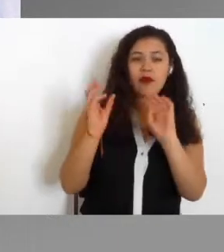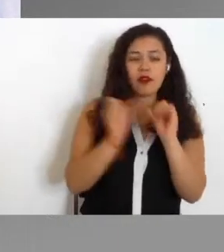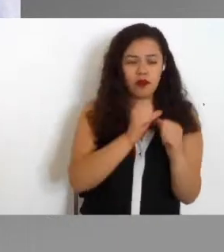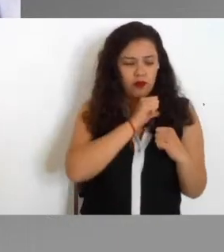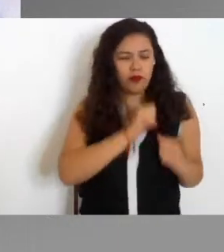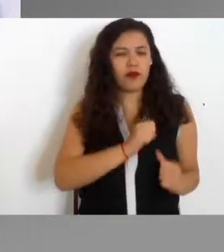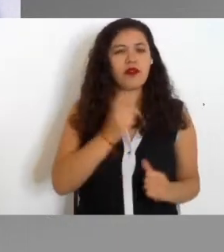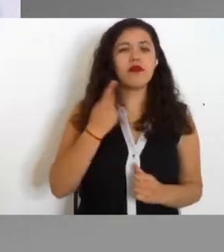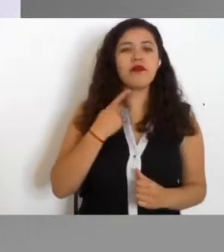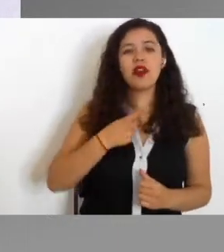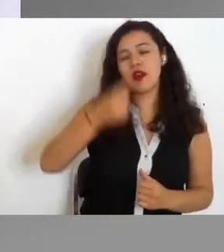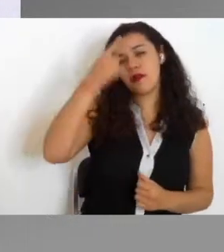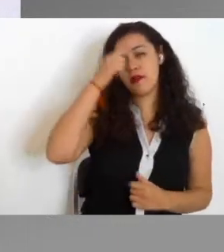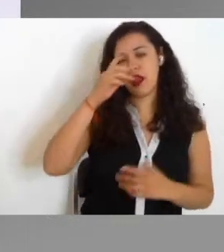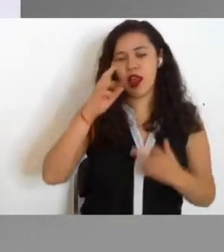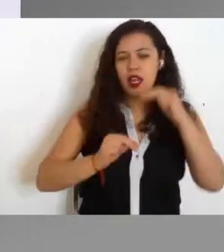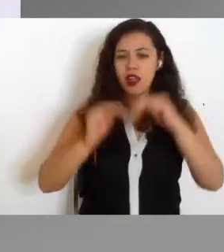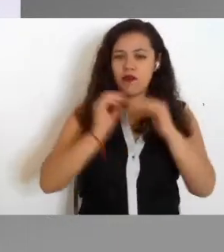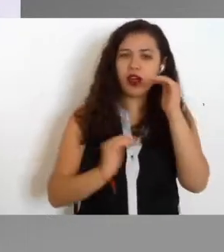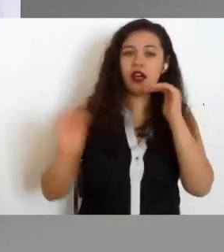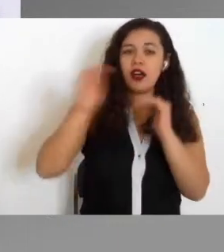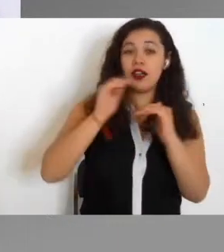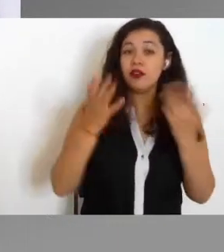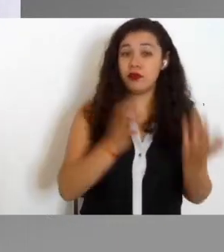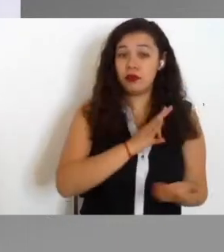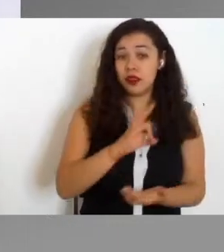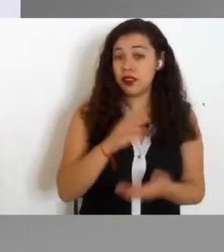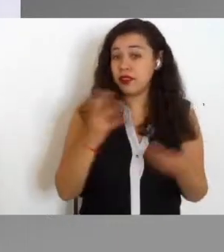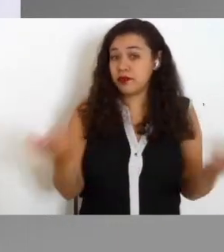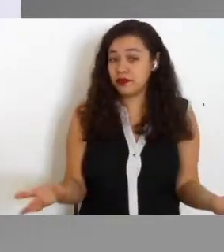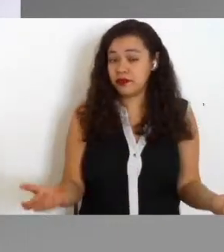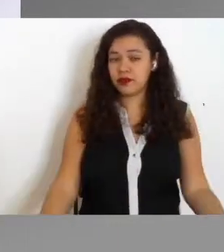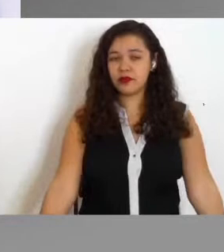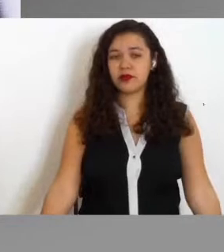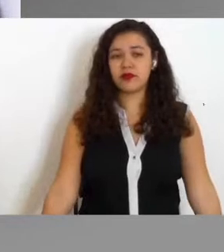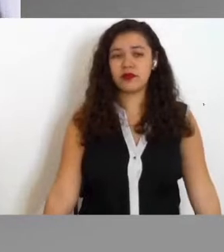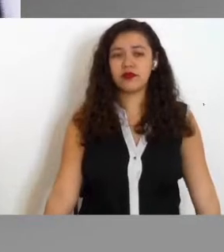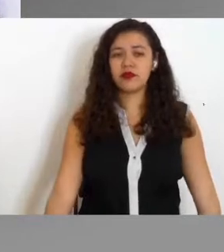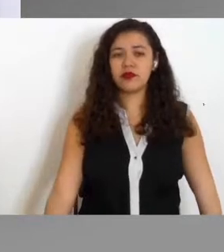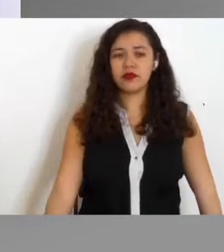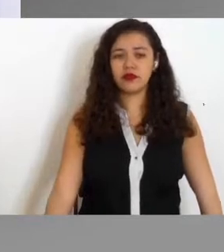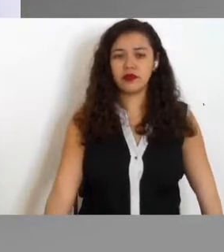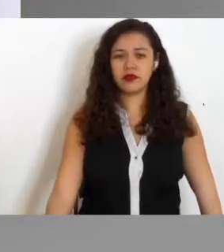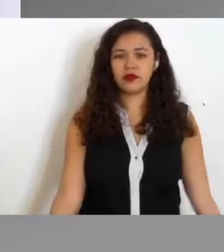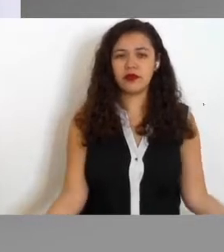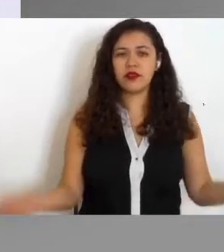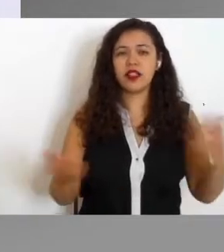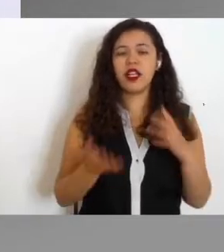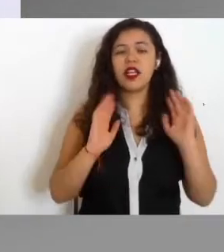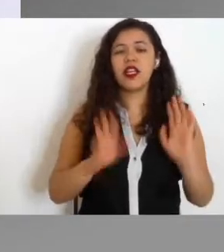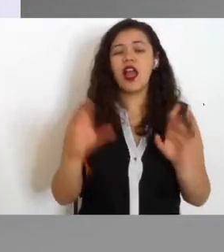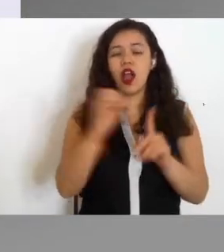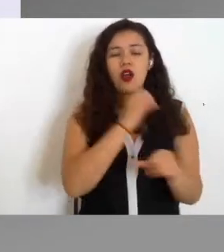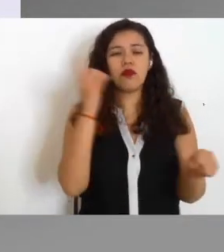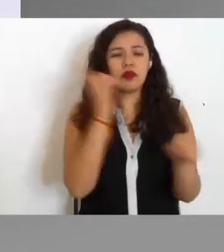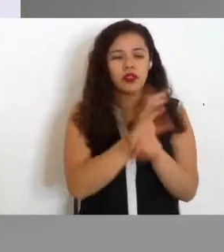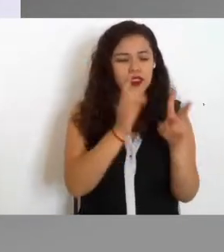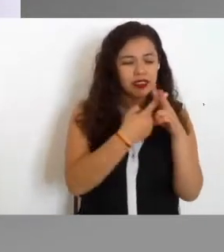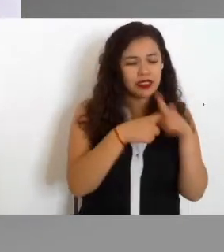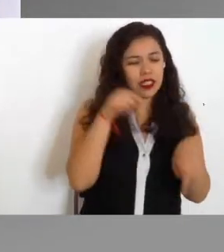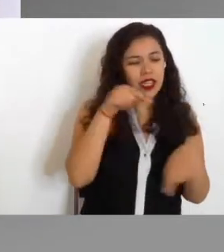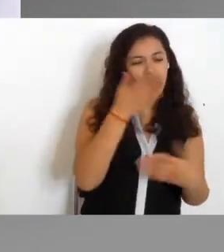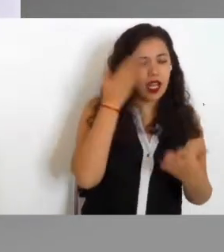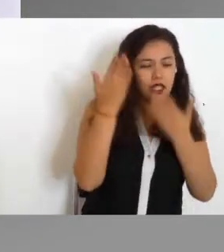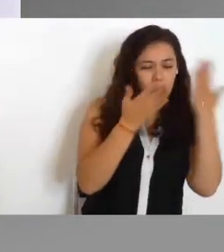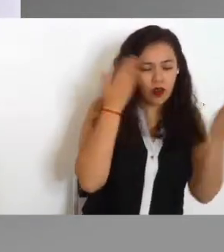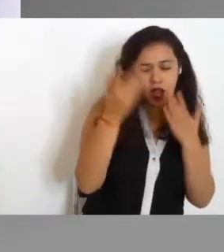de alta envergadura. Entonces, pues simplemente permitir que se abra esta oportunidad en la academia para la